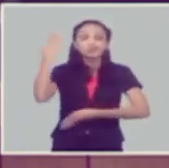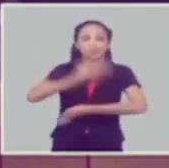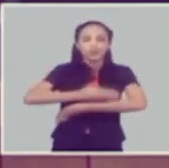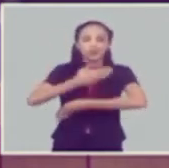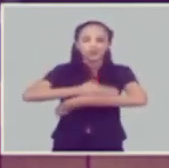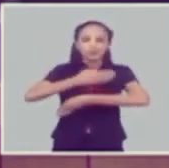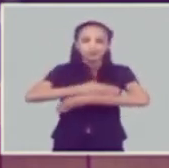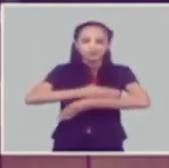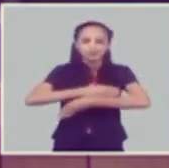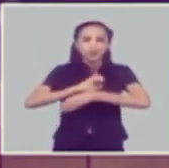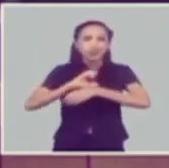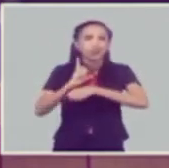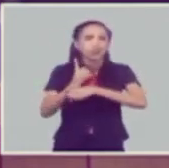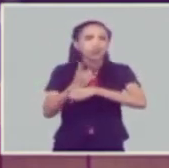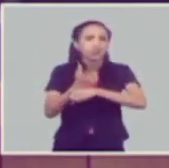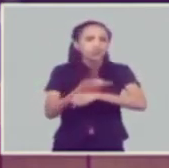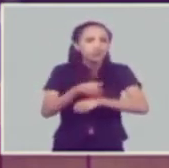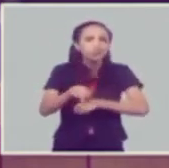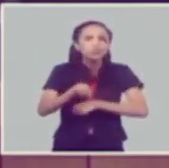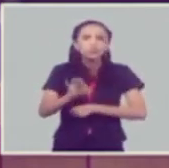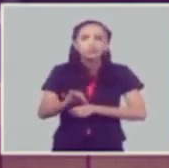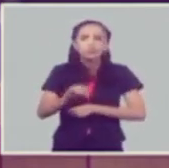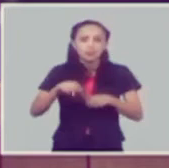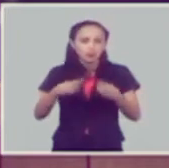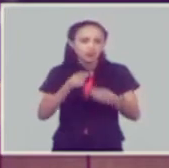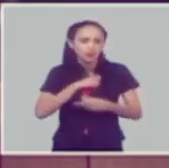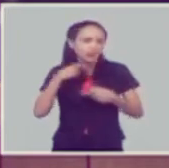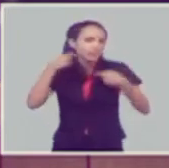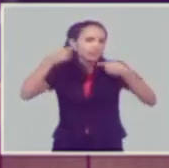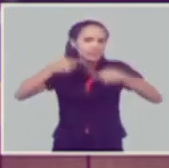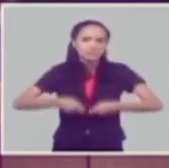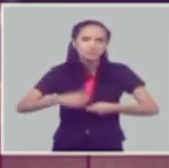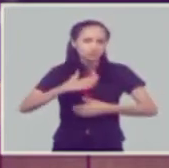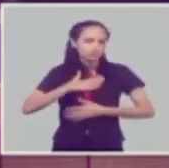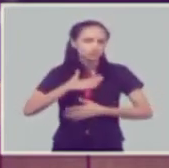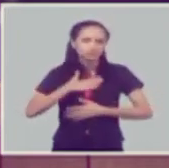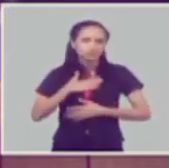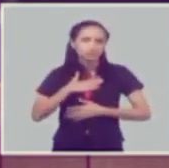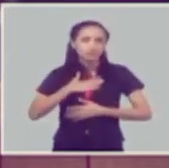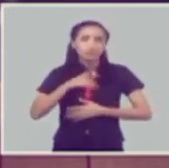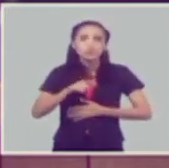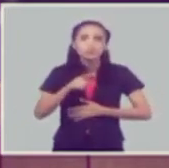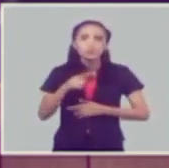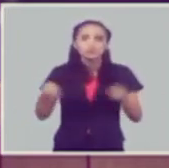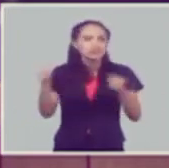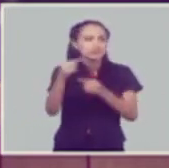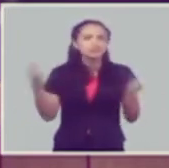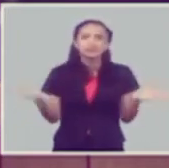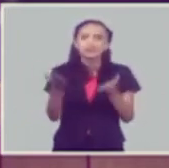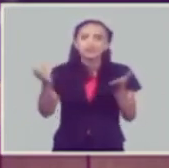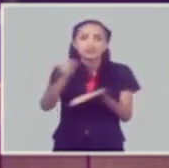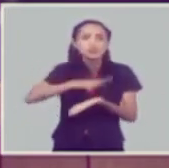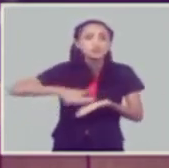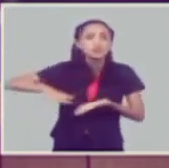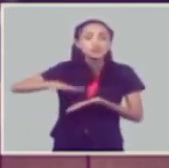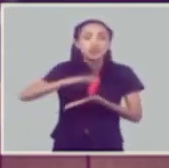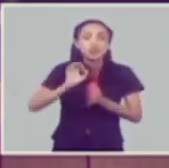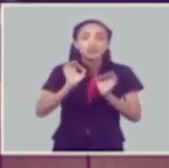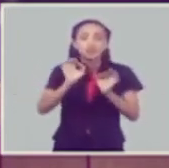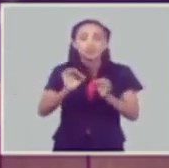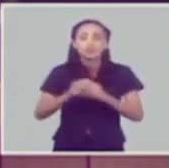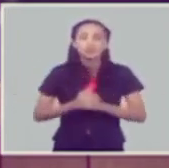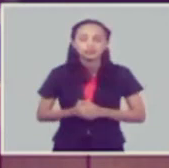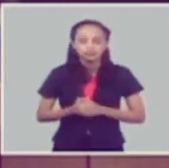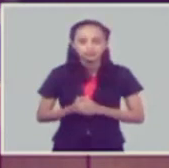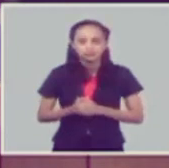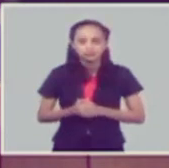su decisión de conquistar toda la justicia como aspiración genuina y construir el socialismo con los fusiles en alto y Fidel y